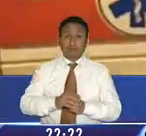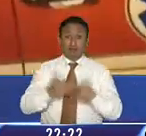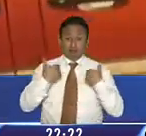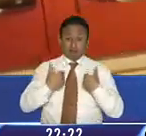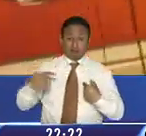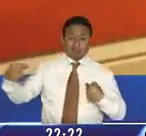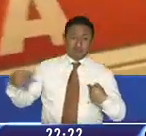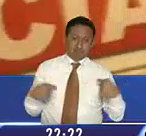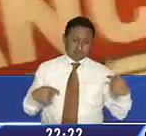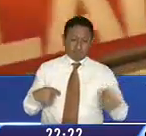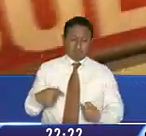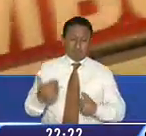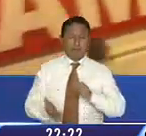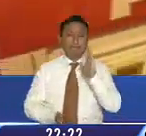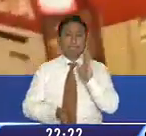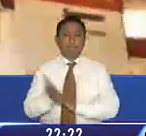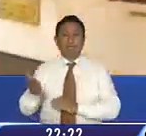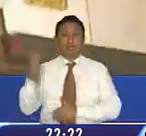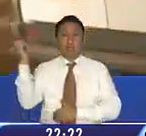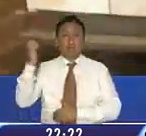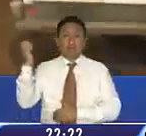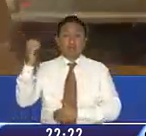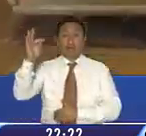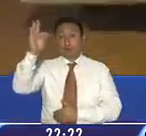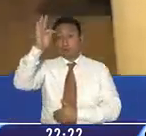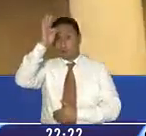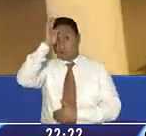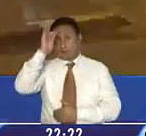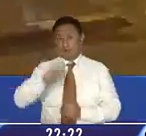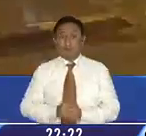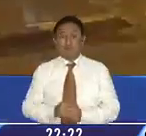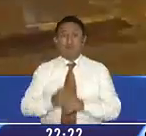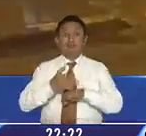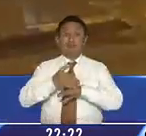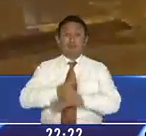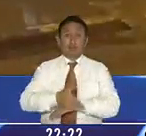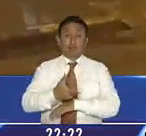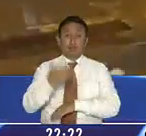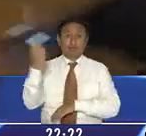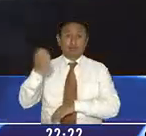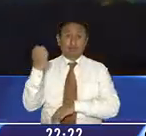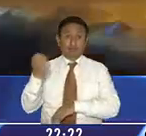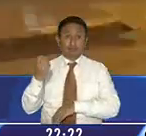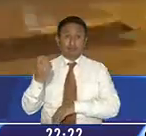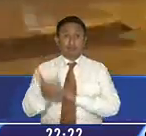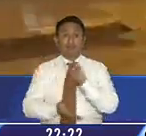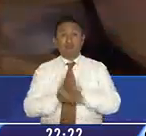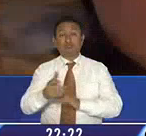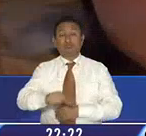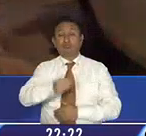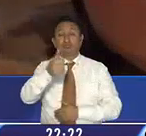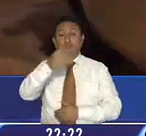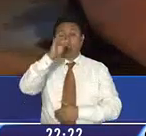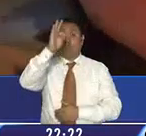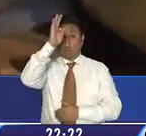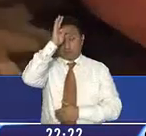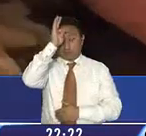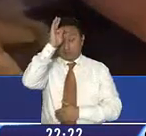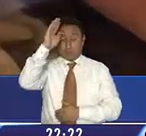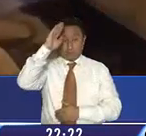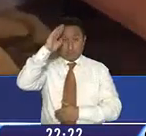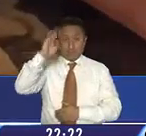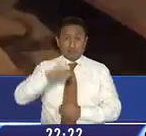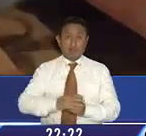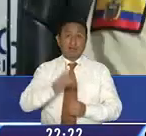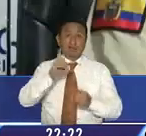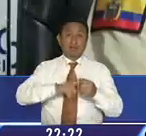cuerpo y tuvo que ser llevado de urgencia a una casa de salud. Horas después, por emergencia, fue trasladado hasta el hospital de la institución en